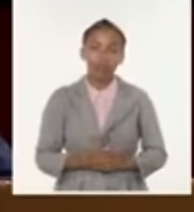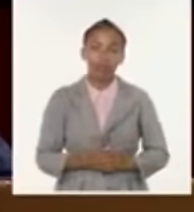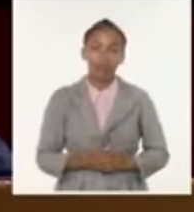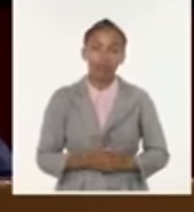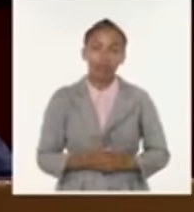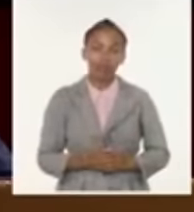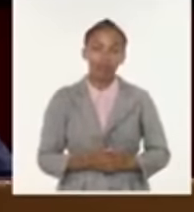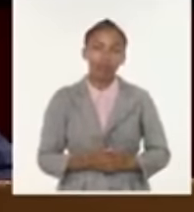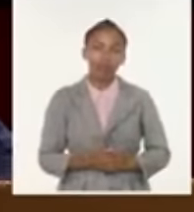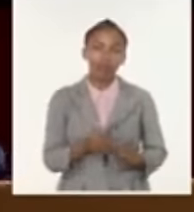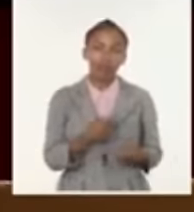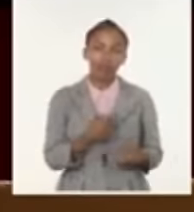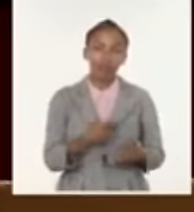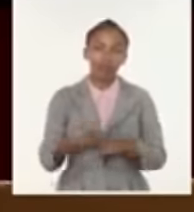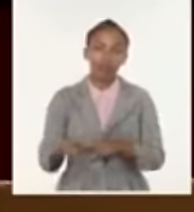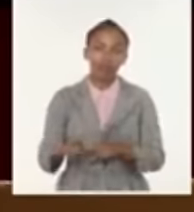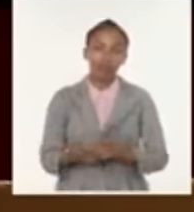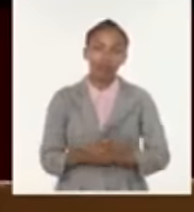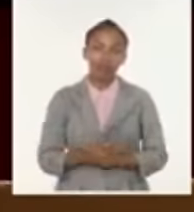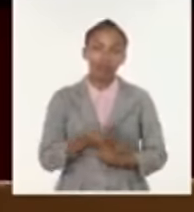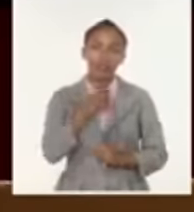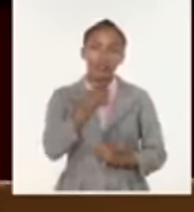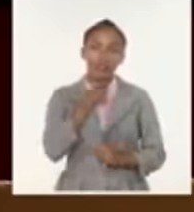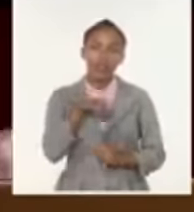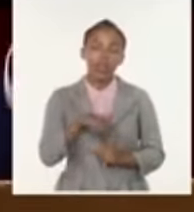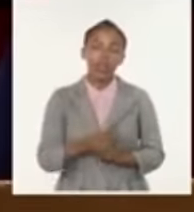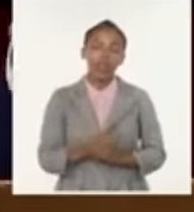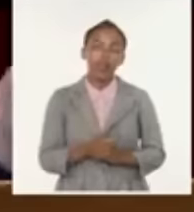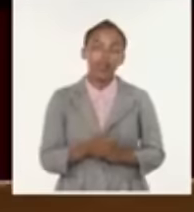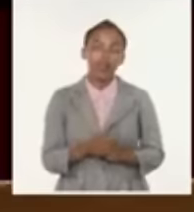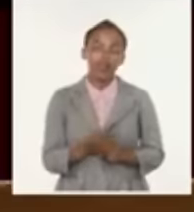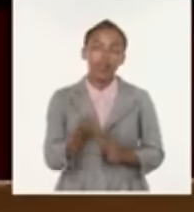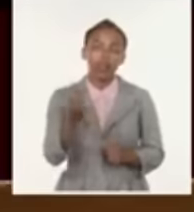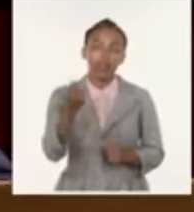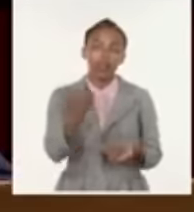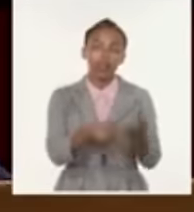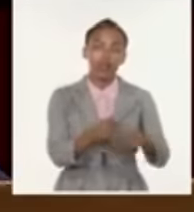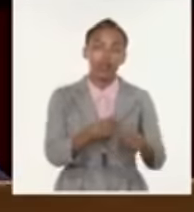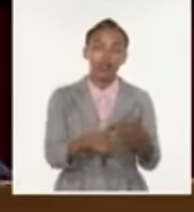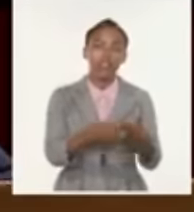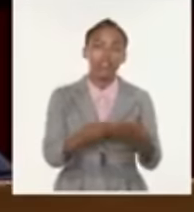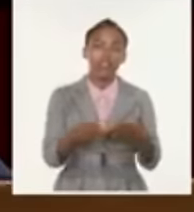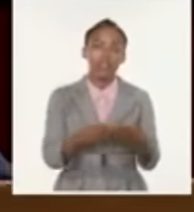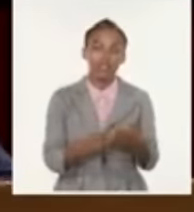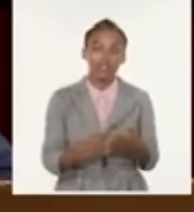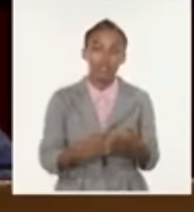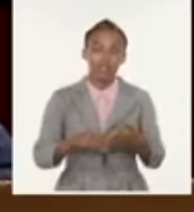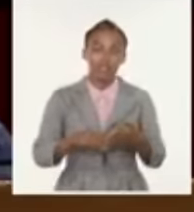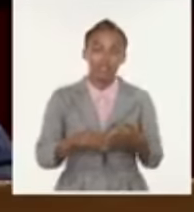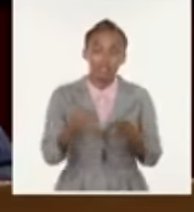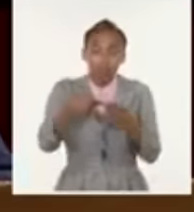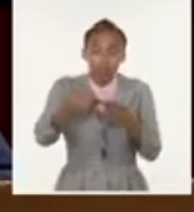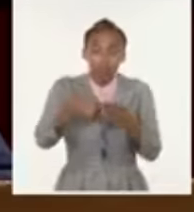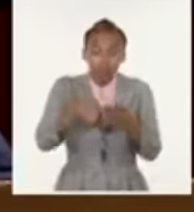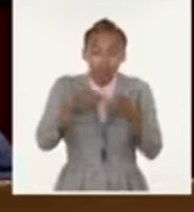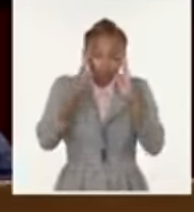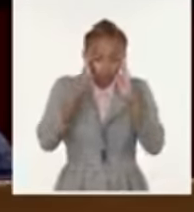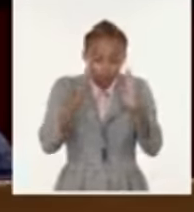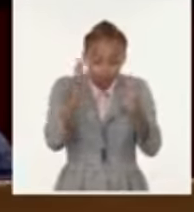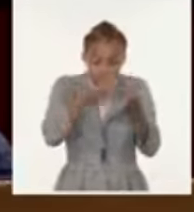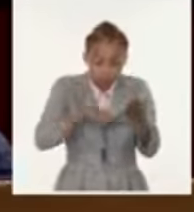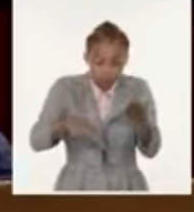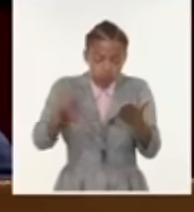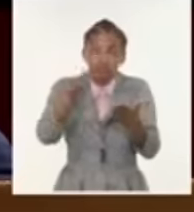Ahora, para hablar de ingresos en divisa, tenemos que revisar profundamente todo el tema del comercio